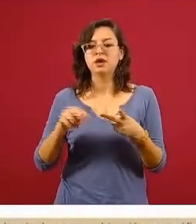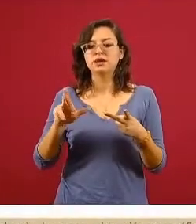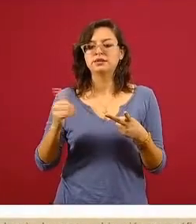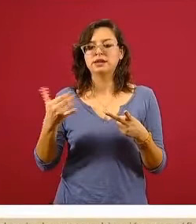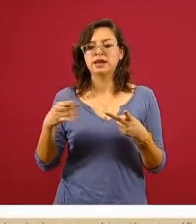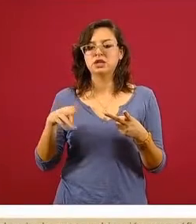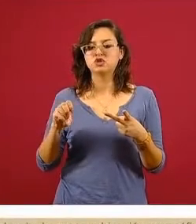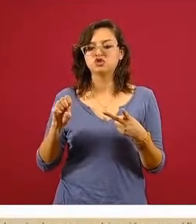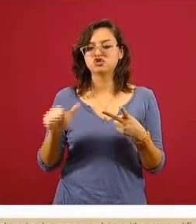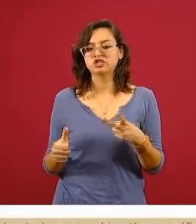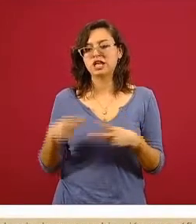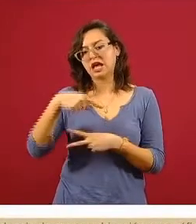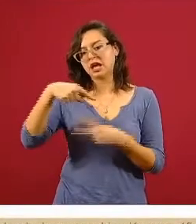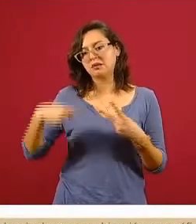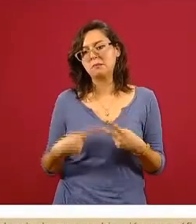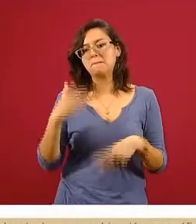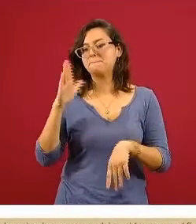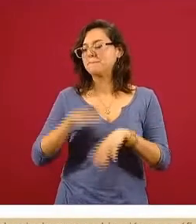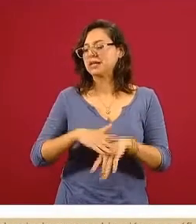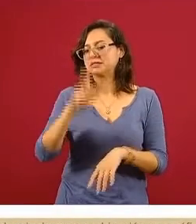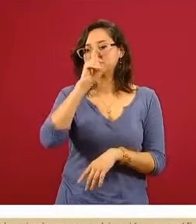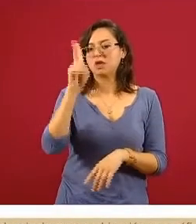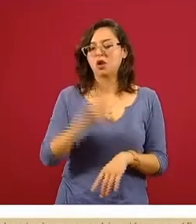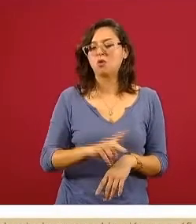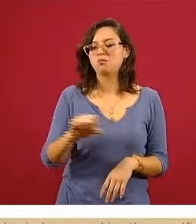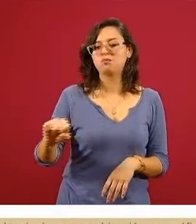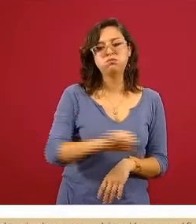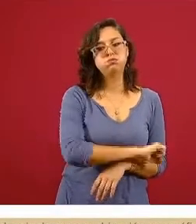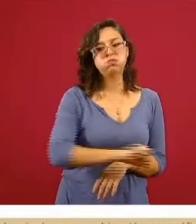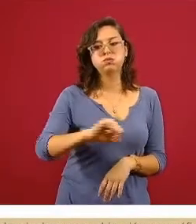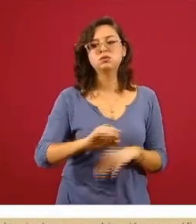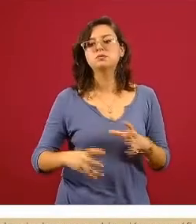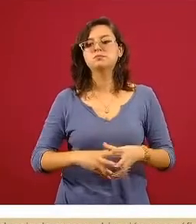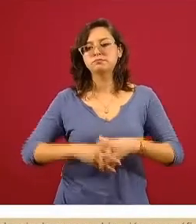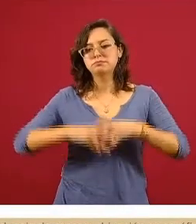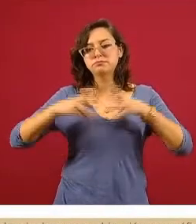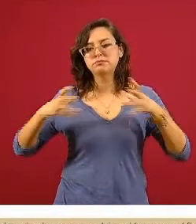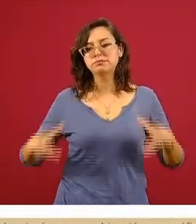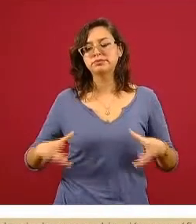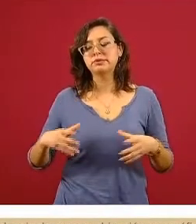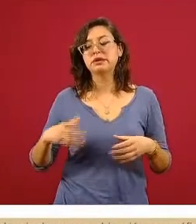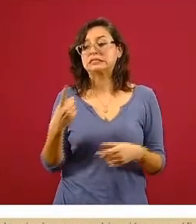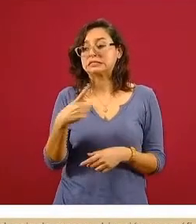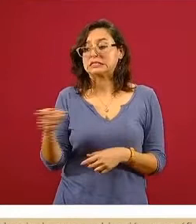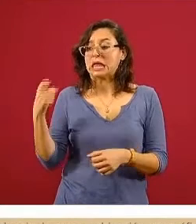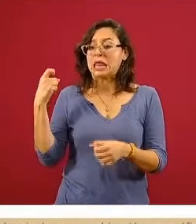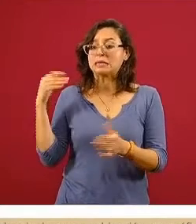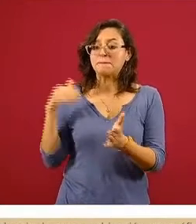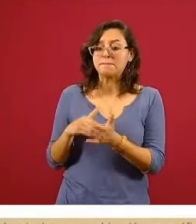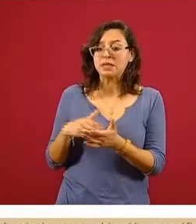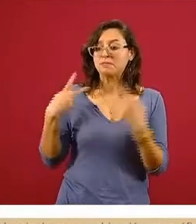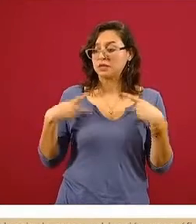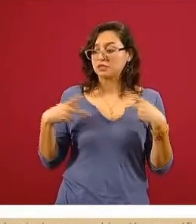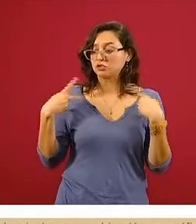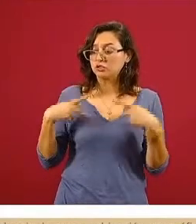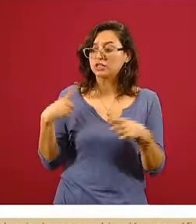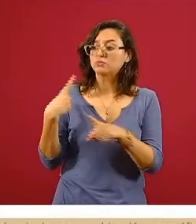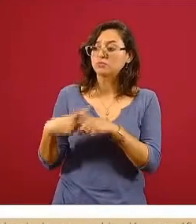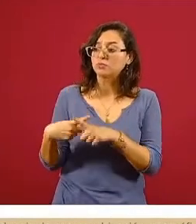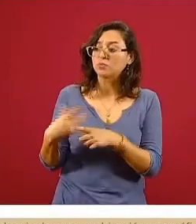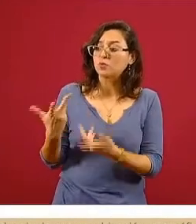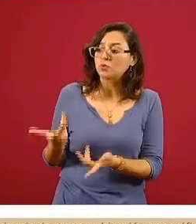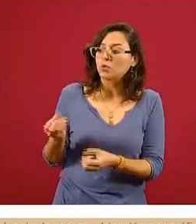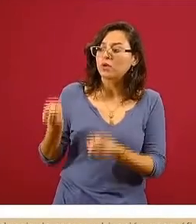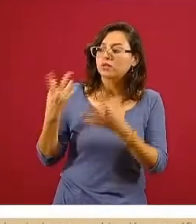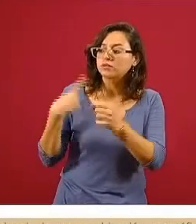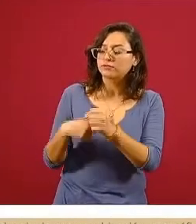que alcanzaron las mayores tasas por 100,000 de personas enfermas por 100,000 habitantes, definitivamente, pero vemos cómo